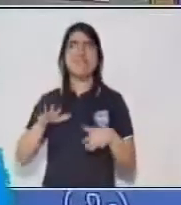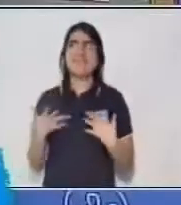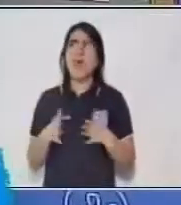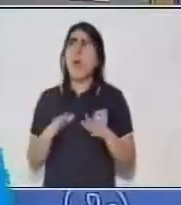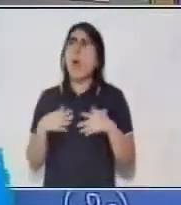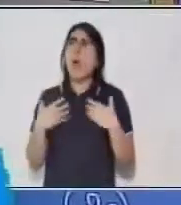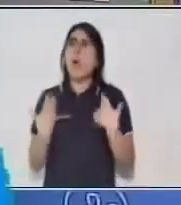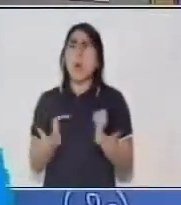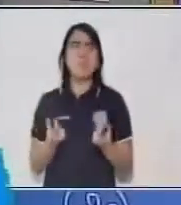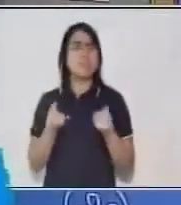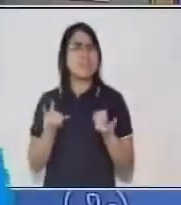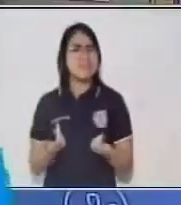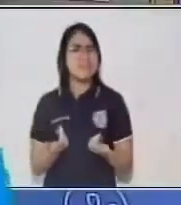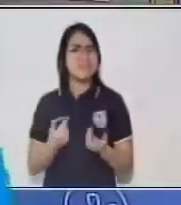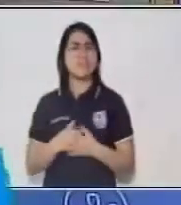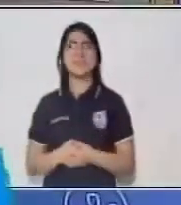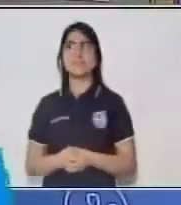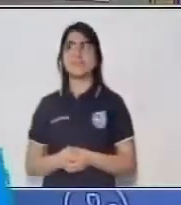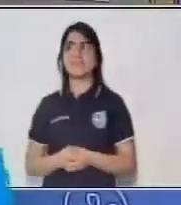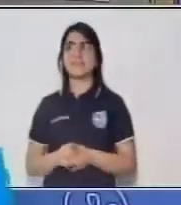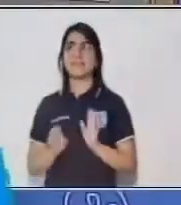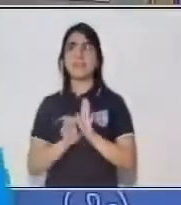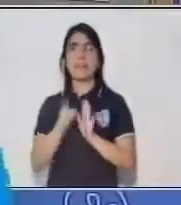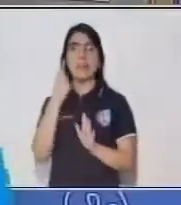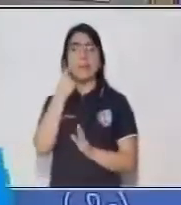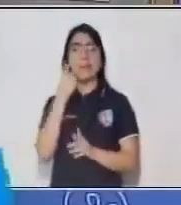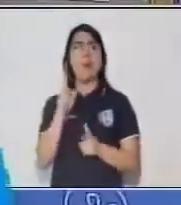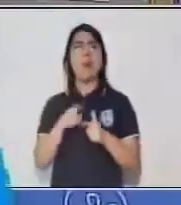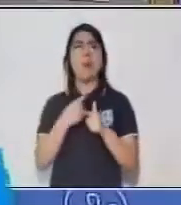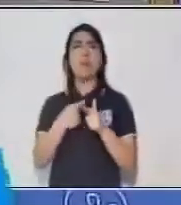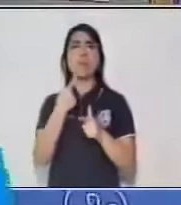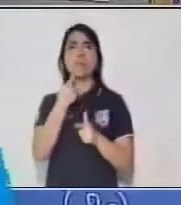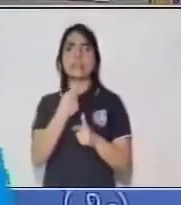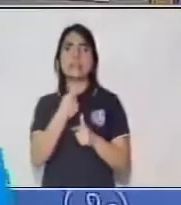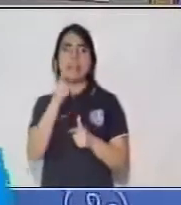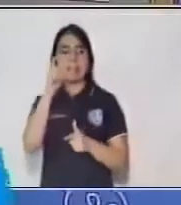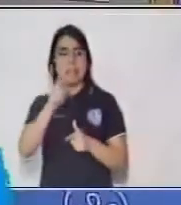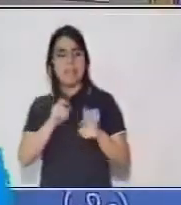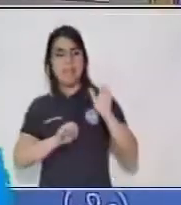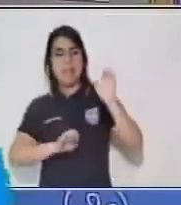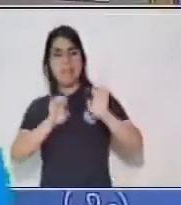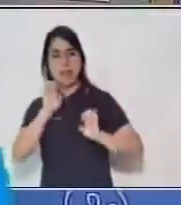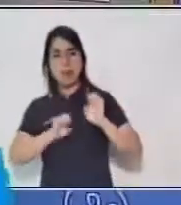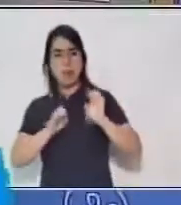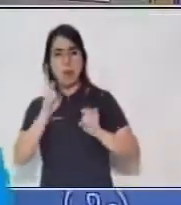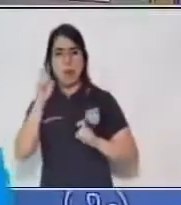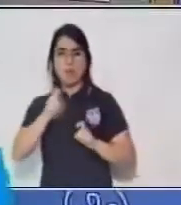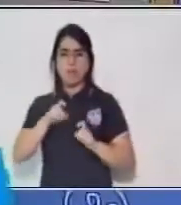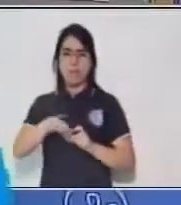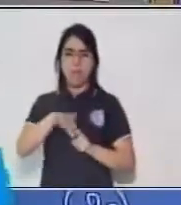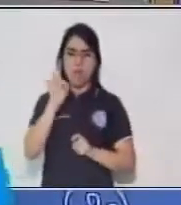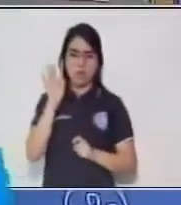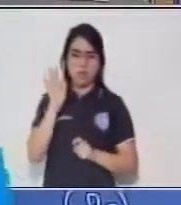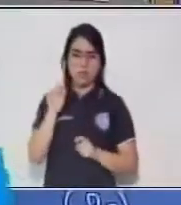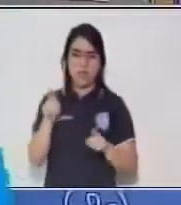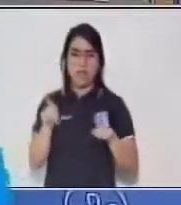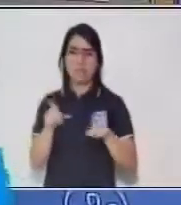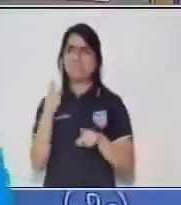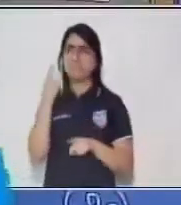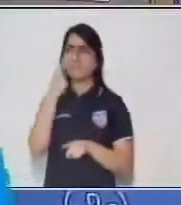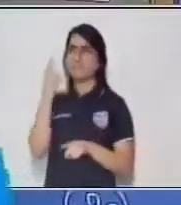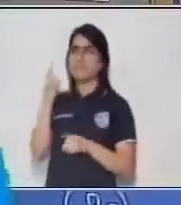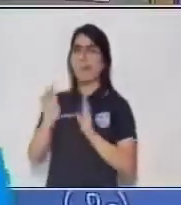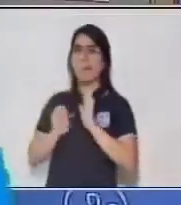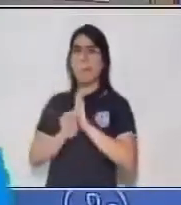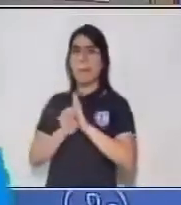entonces, cuando nos dicen, hay que evaluar el número E como base y un exponente